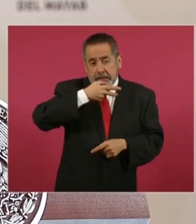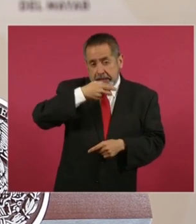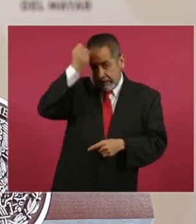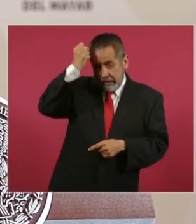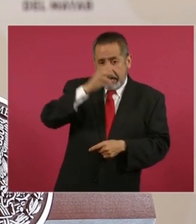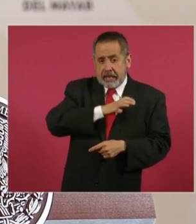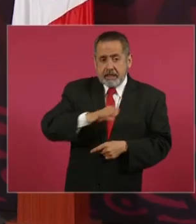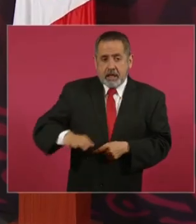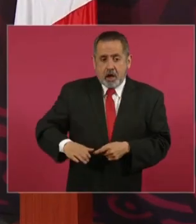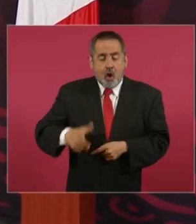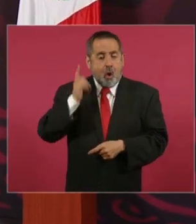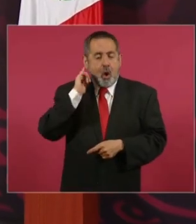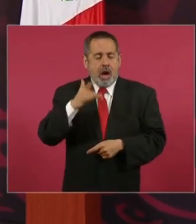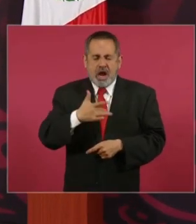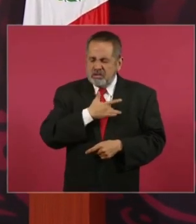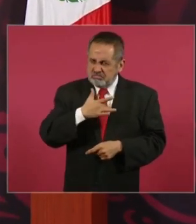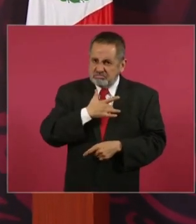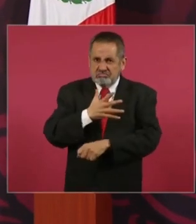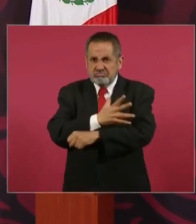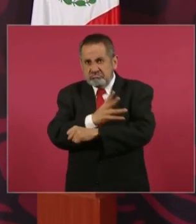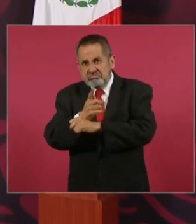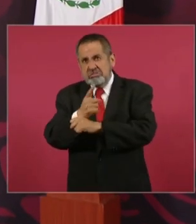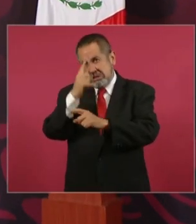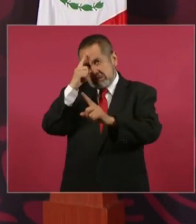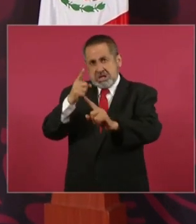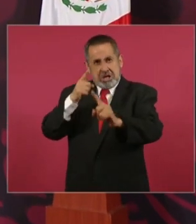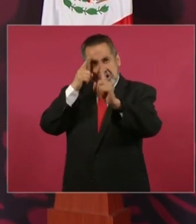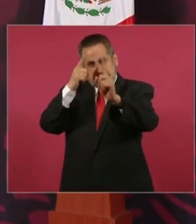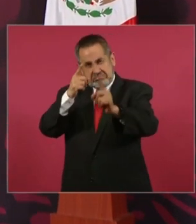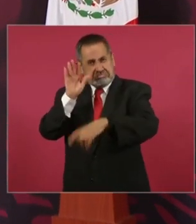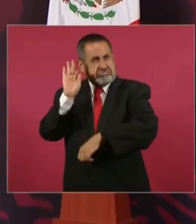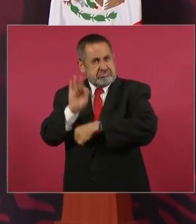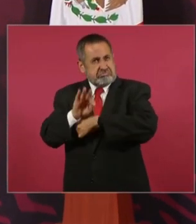pueblo tengan convicciones, tengan ideales,